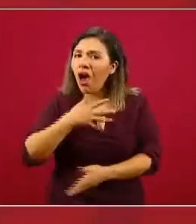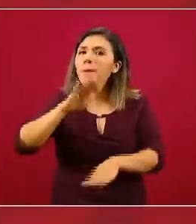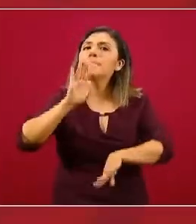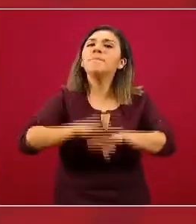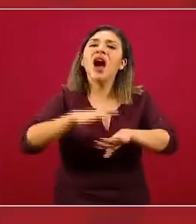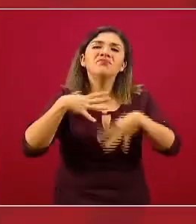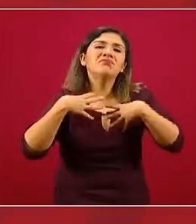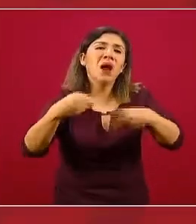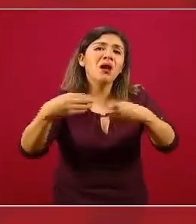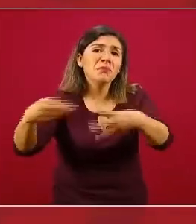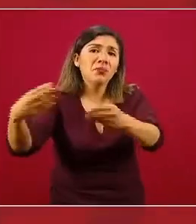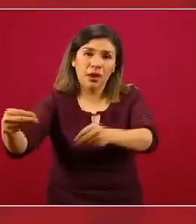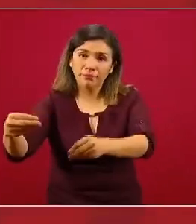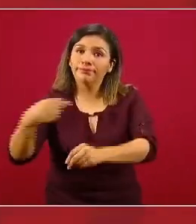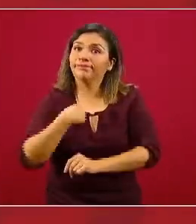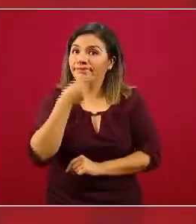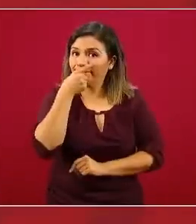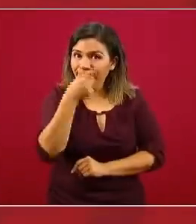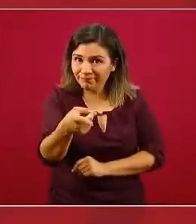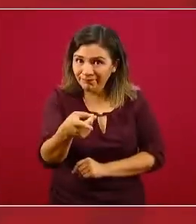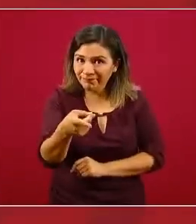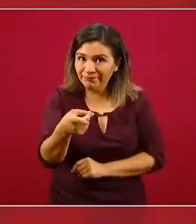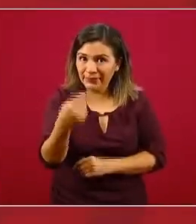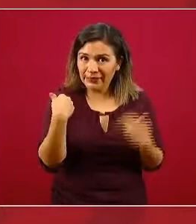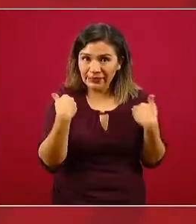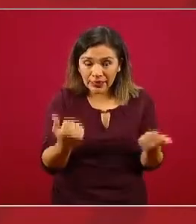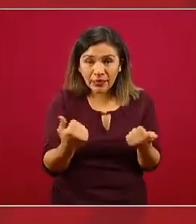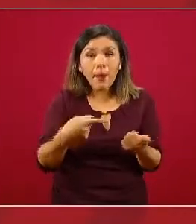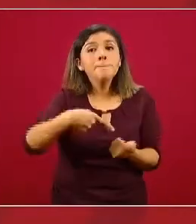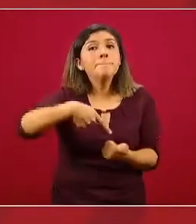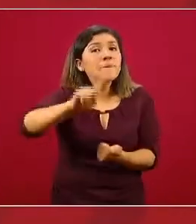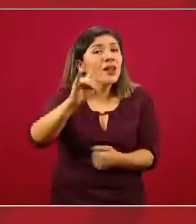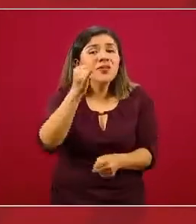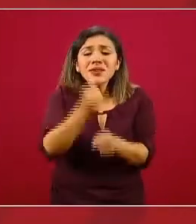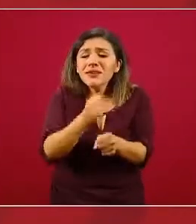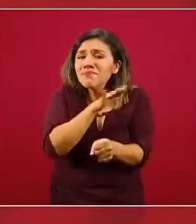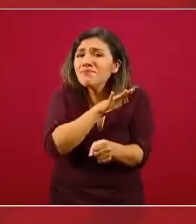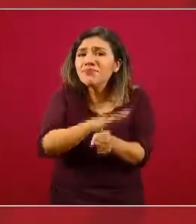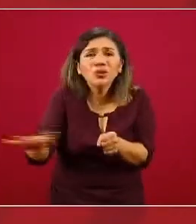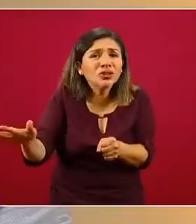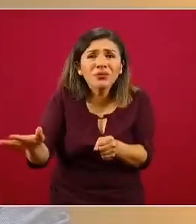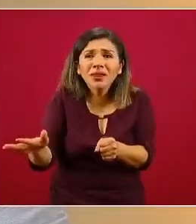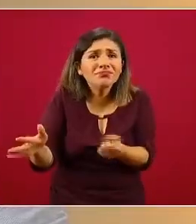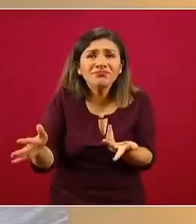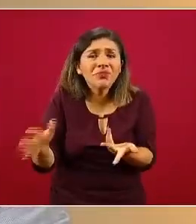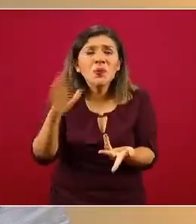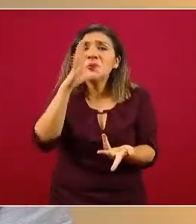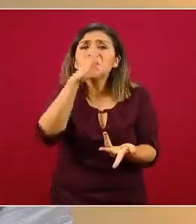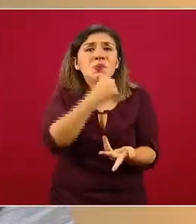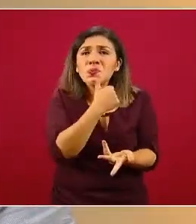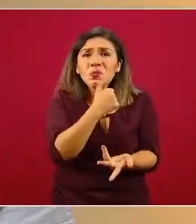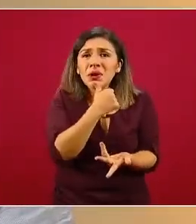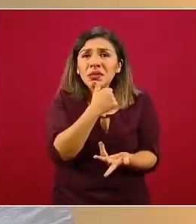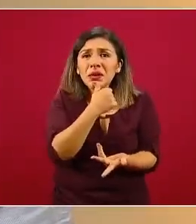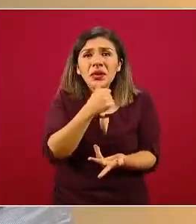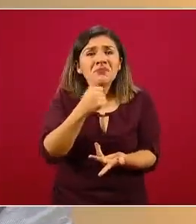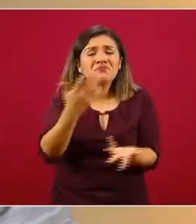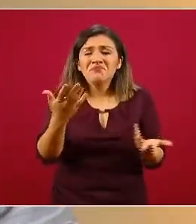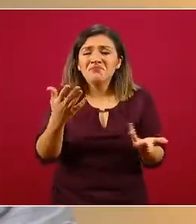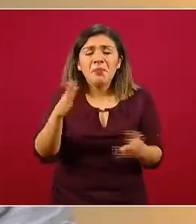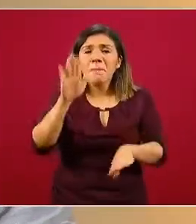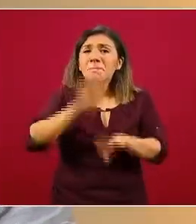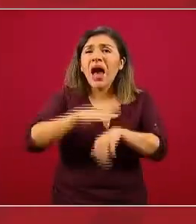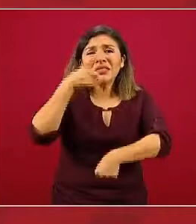rebrote, que quede muy claro, pero es imposible, indeseable, inconveniente, potencialmente